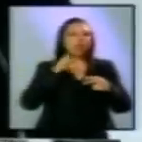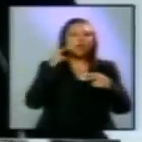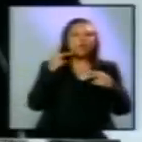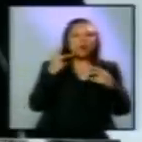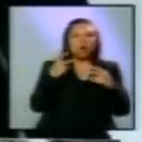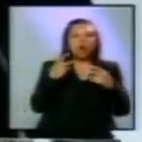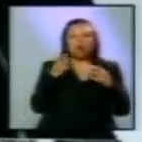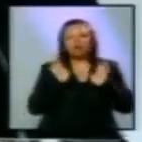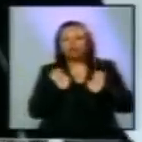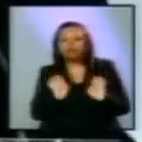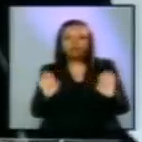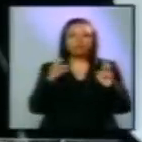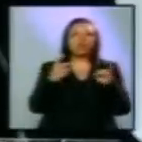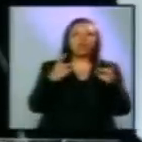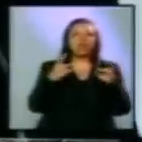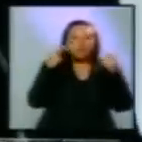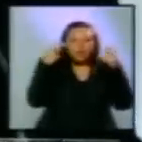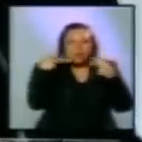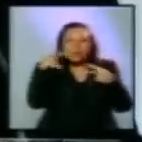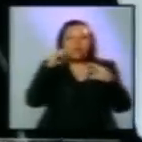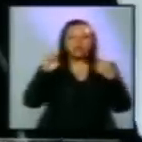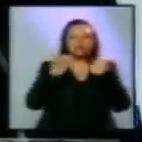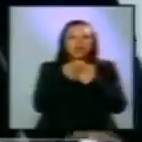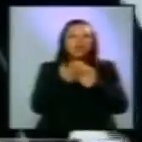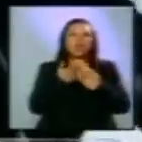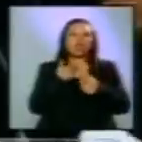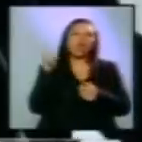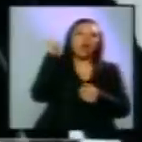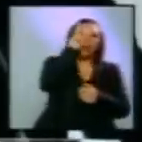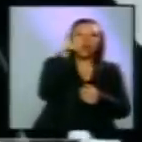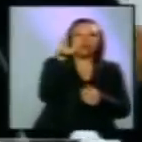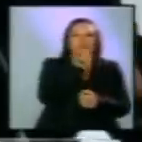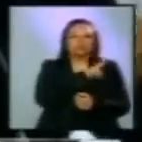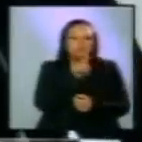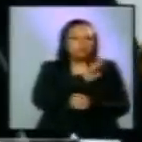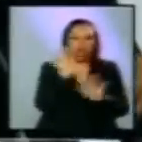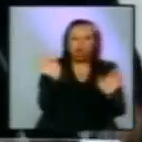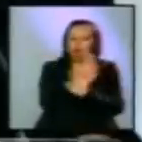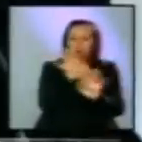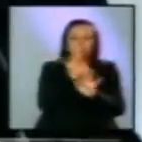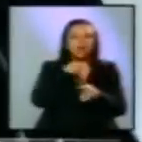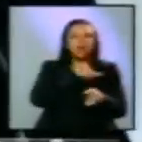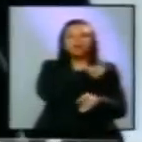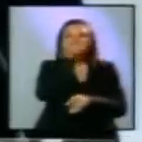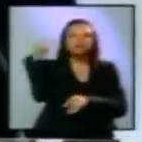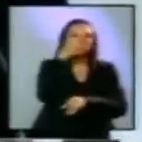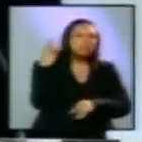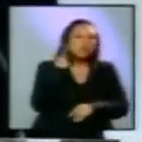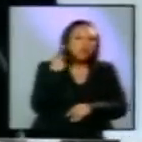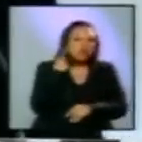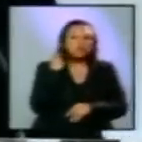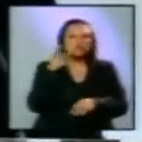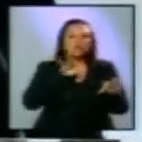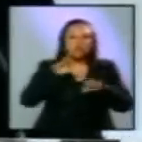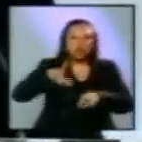extranjero y viáticos y aviones privados, helicópteros privados para trasladar a políticos y a